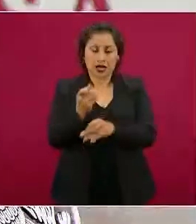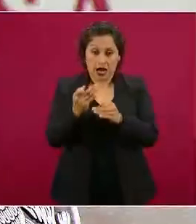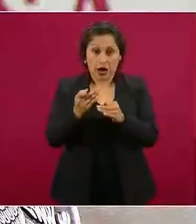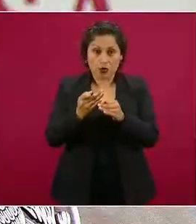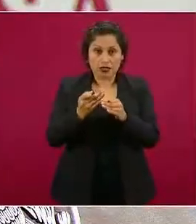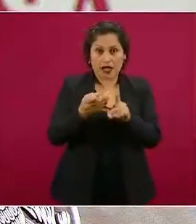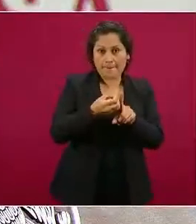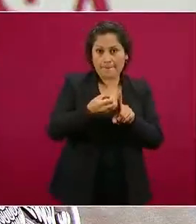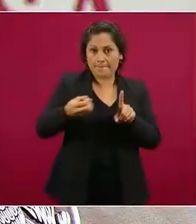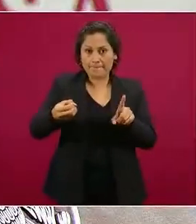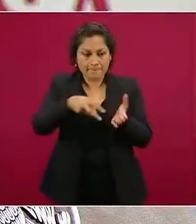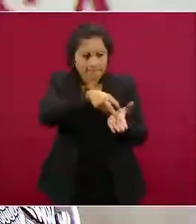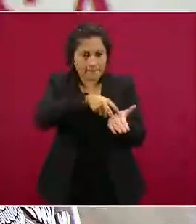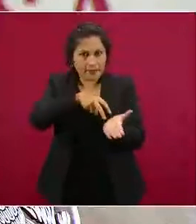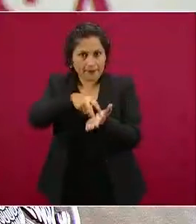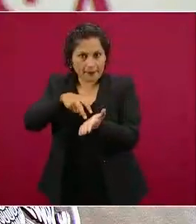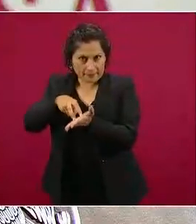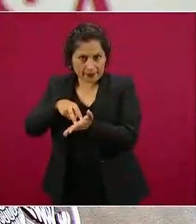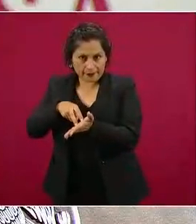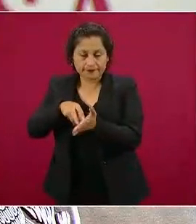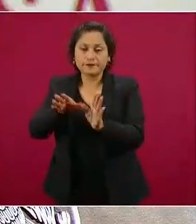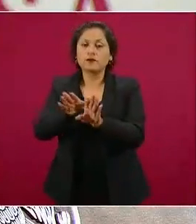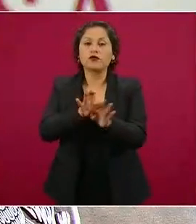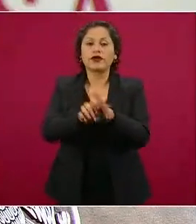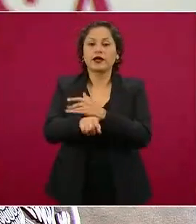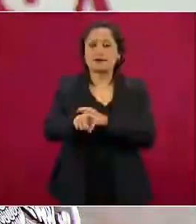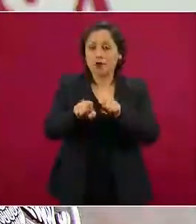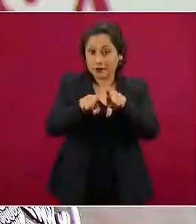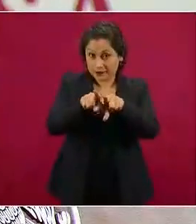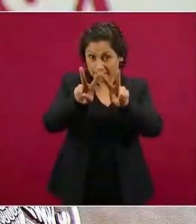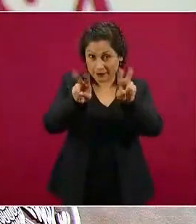En el caso de los fideicomisos había,